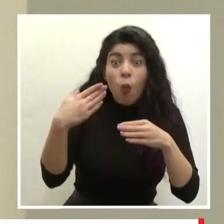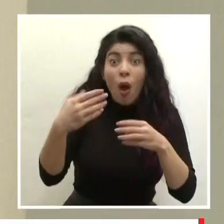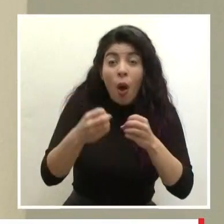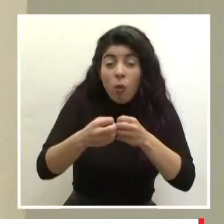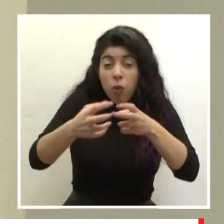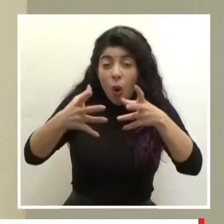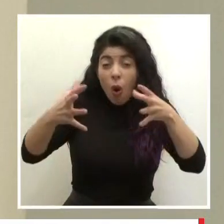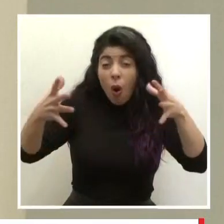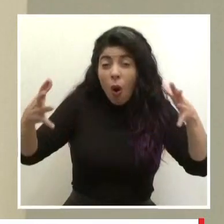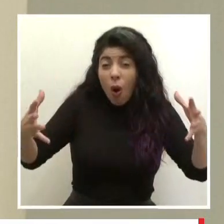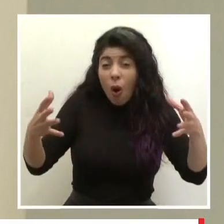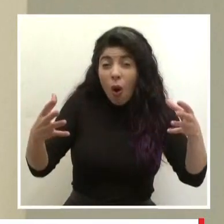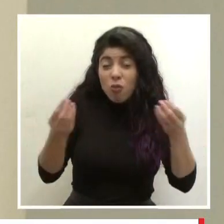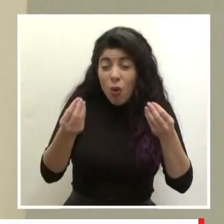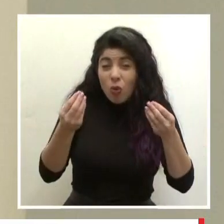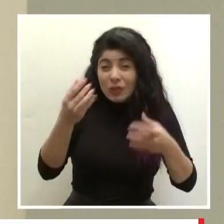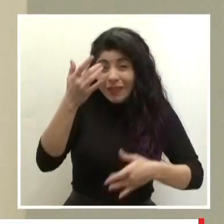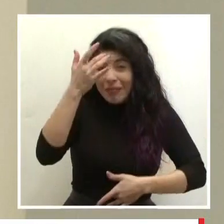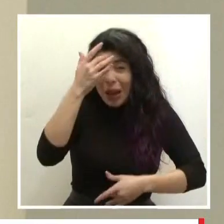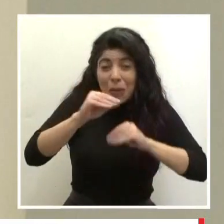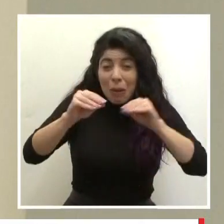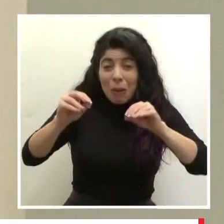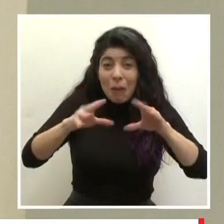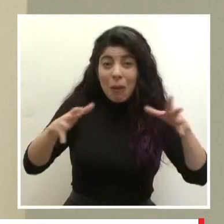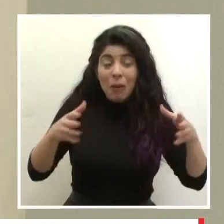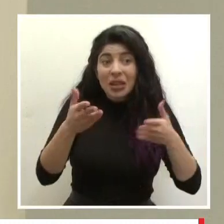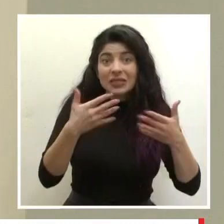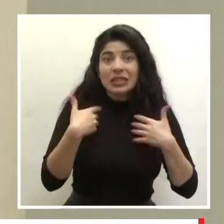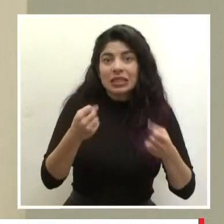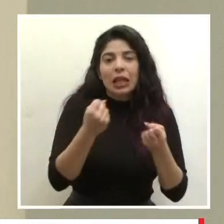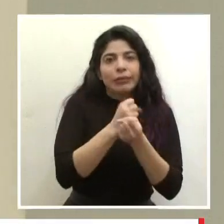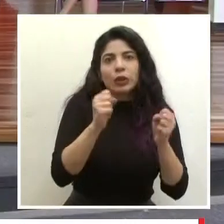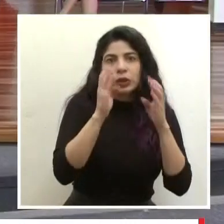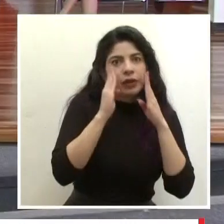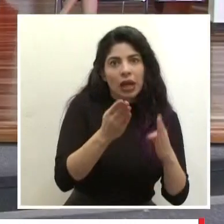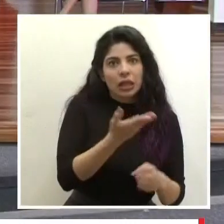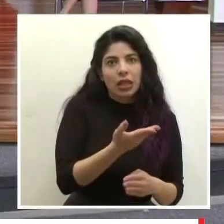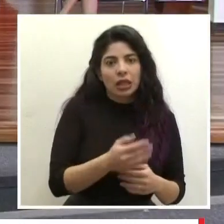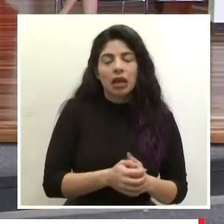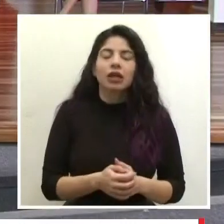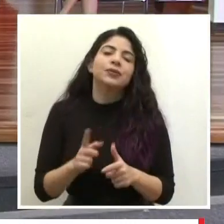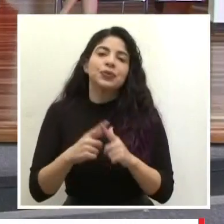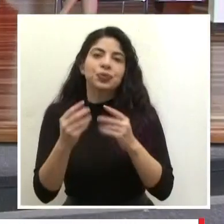existe esa magnificación, esa transmisión simultánea. Así que muchas gracias.